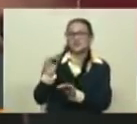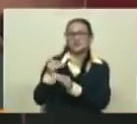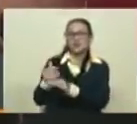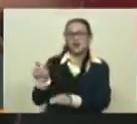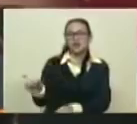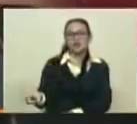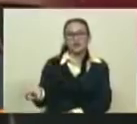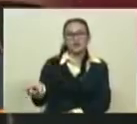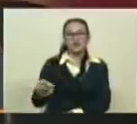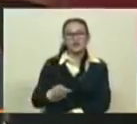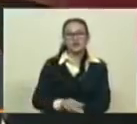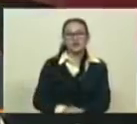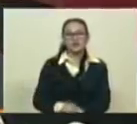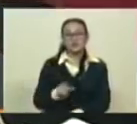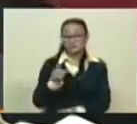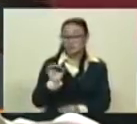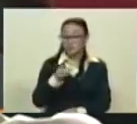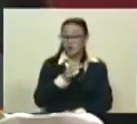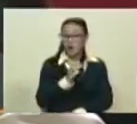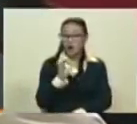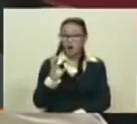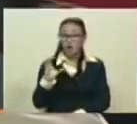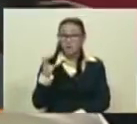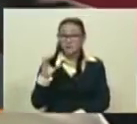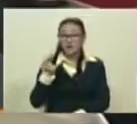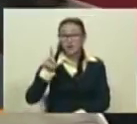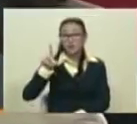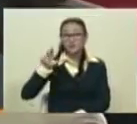Andas con la oligarquía colombiana, Luisa Marbella.